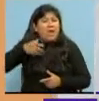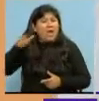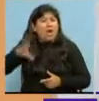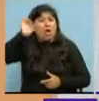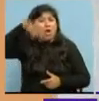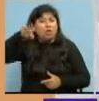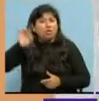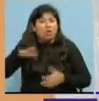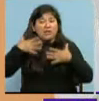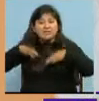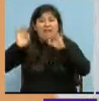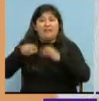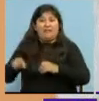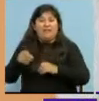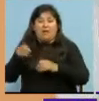aproximadamente